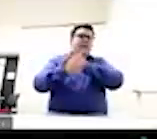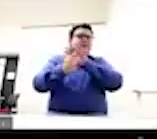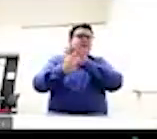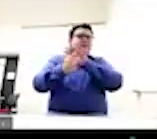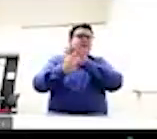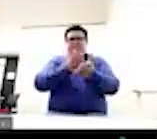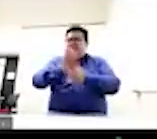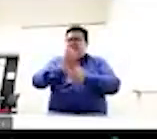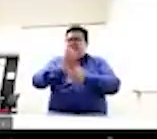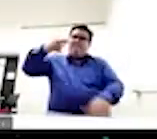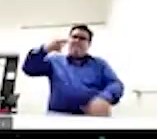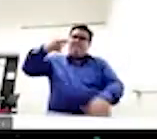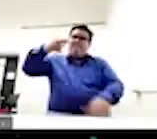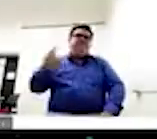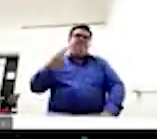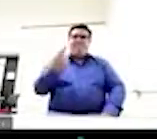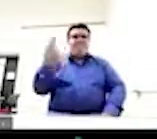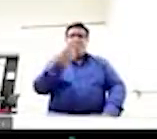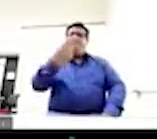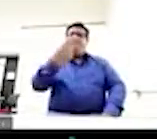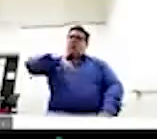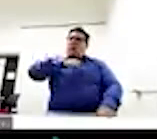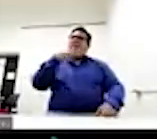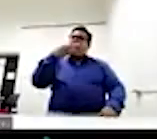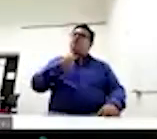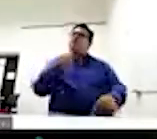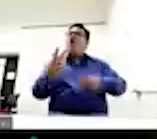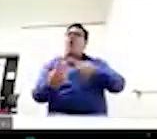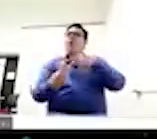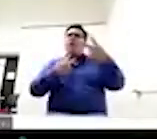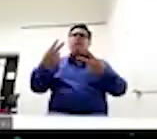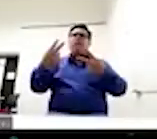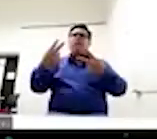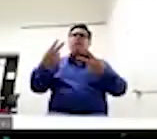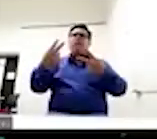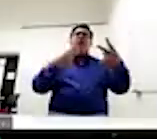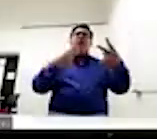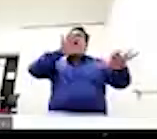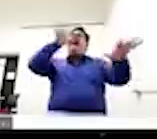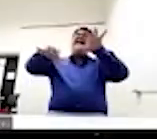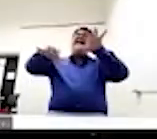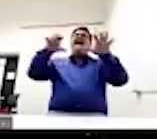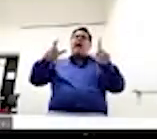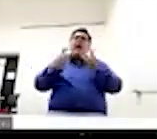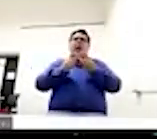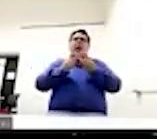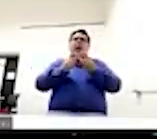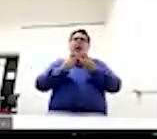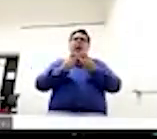somos más las voces que estamos clamando por un equilibrio entre la racionalidad y la